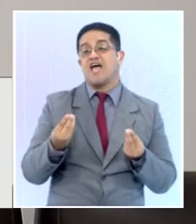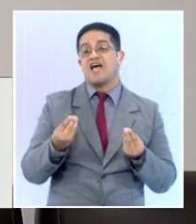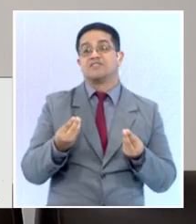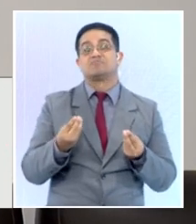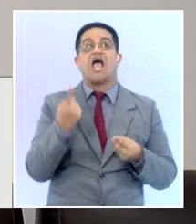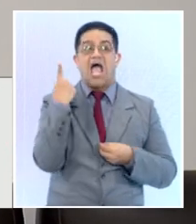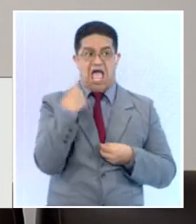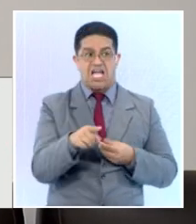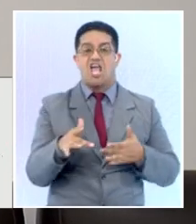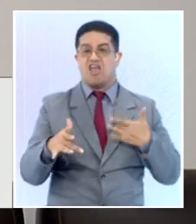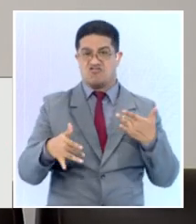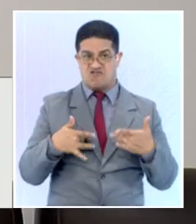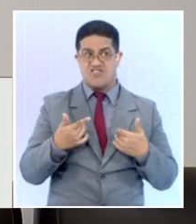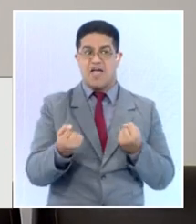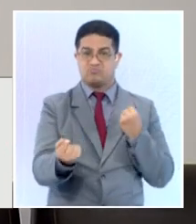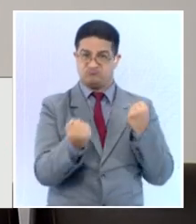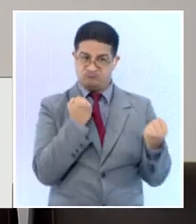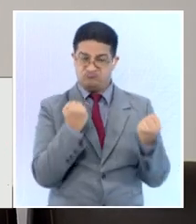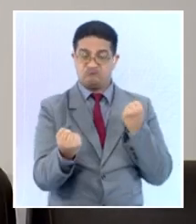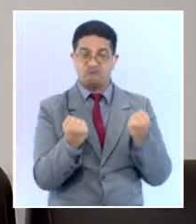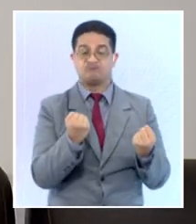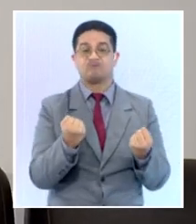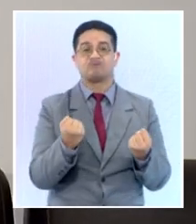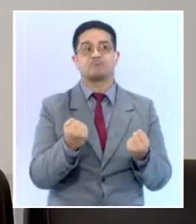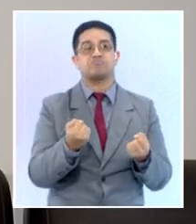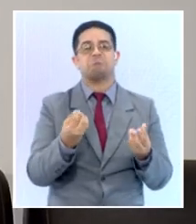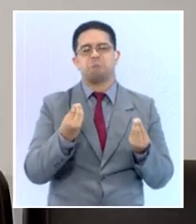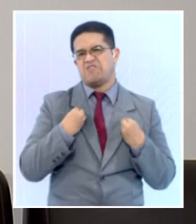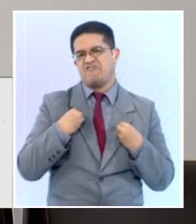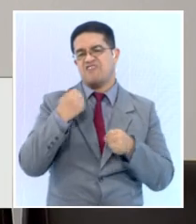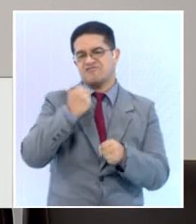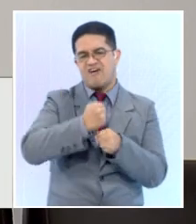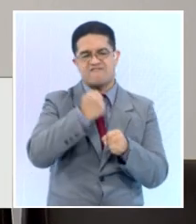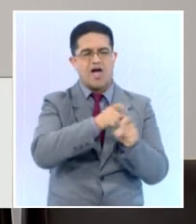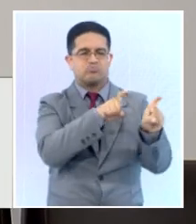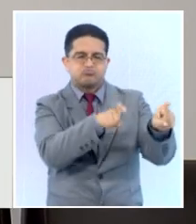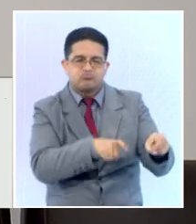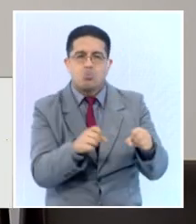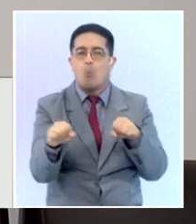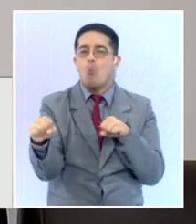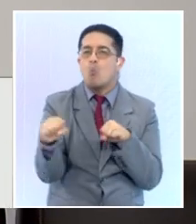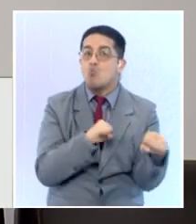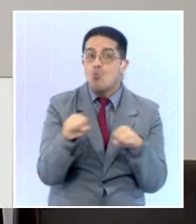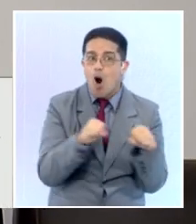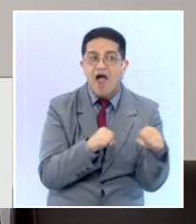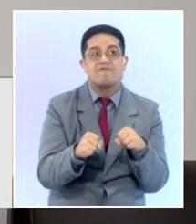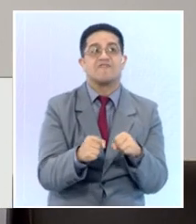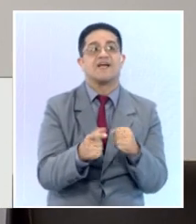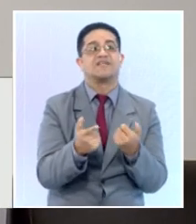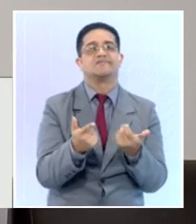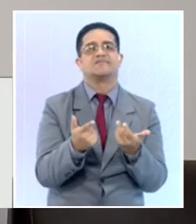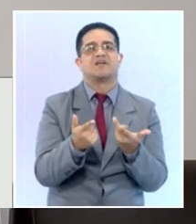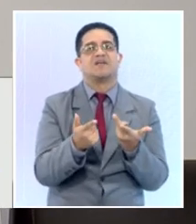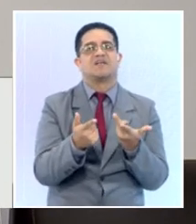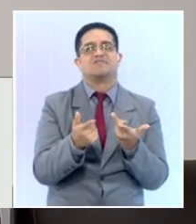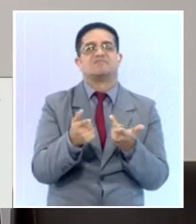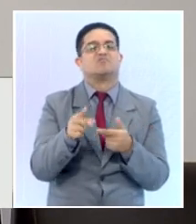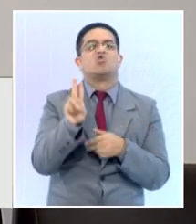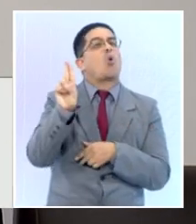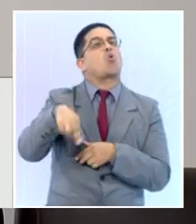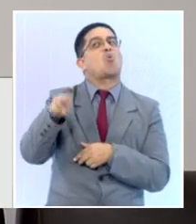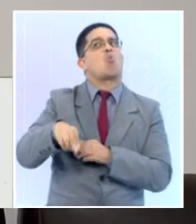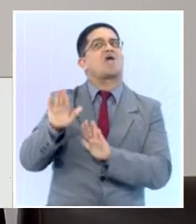actividad física viven de de lo que siembran se mueven huyen del sedentarismo por